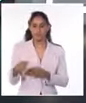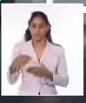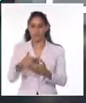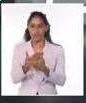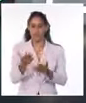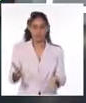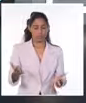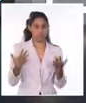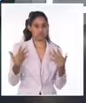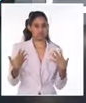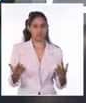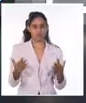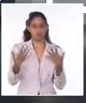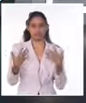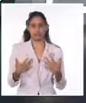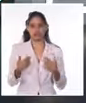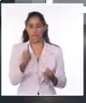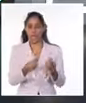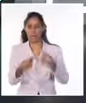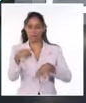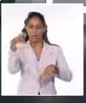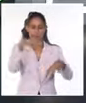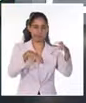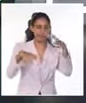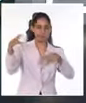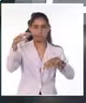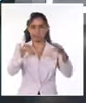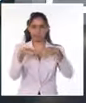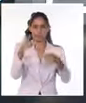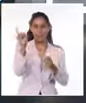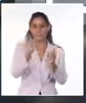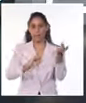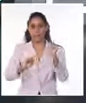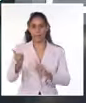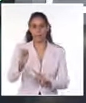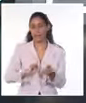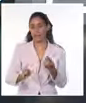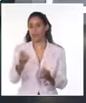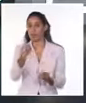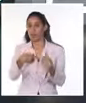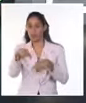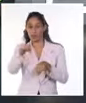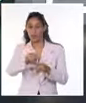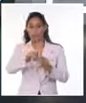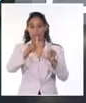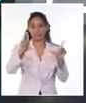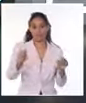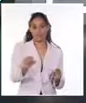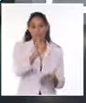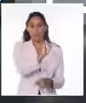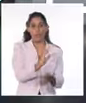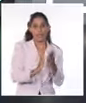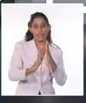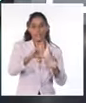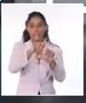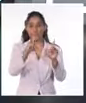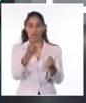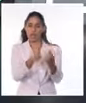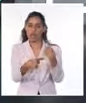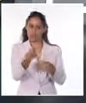calurosa con algunas lluvias y chubascos tormentas eléctricas sobre todo en la región Oriental del país se mantendrán estas